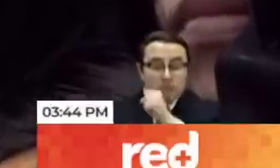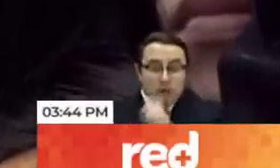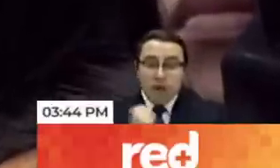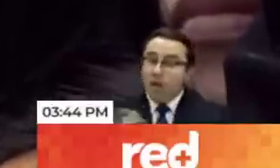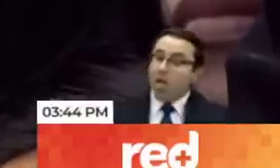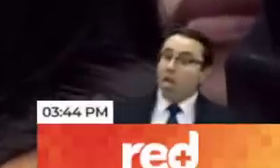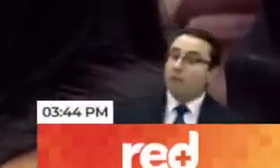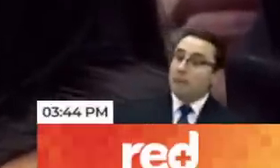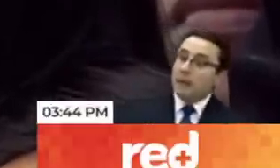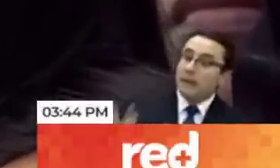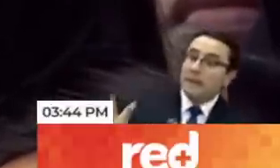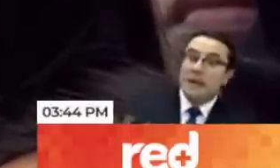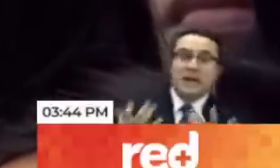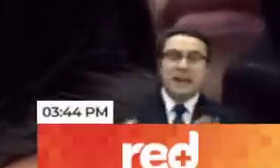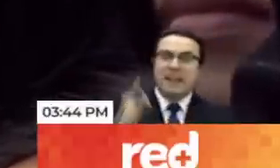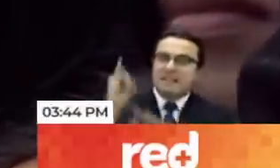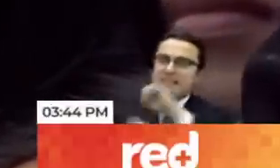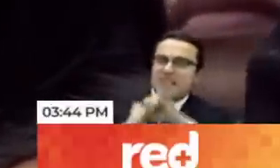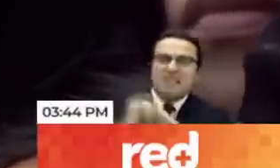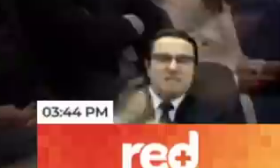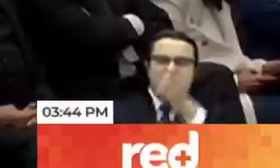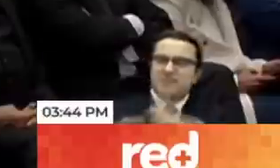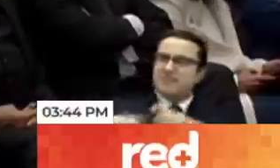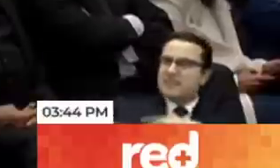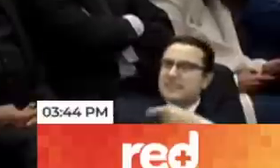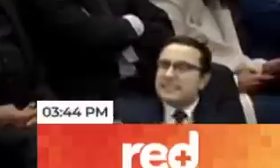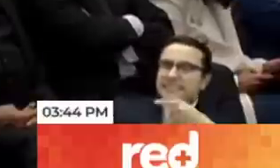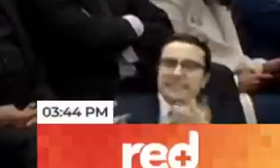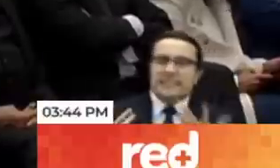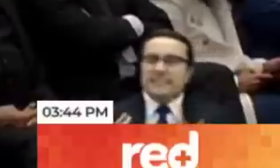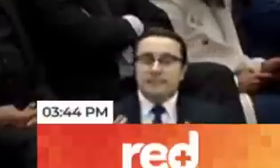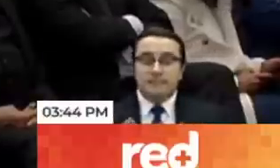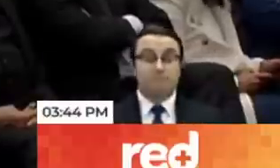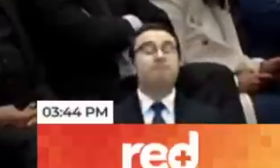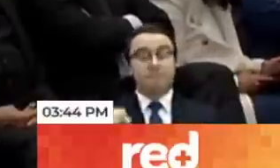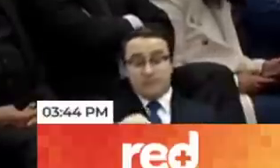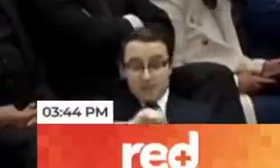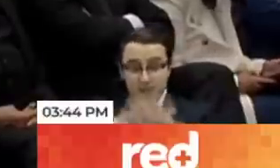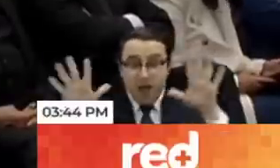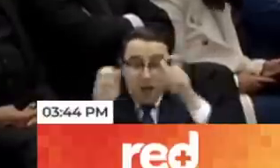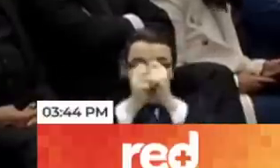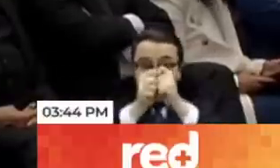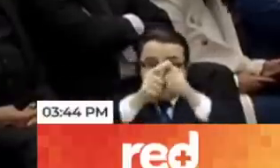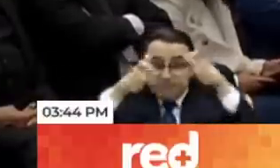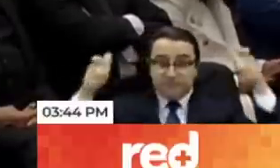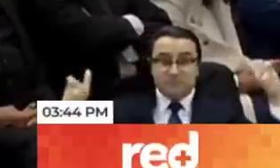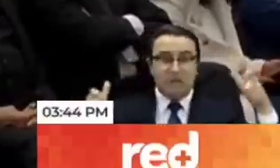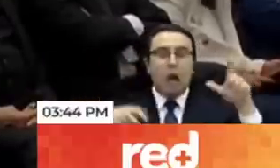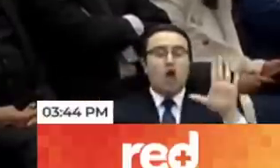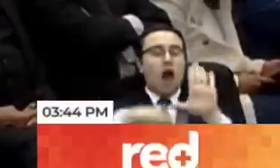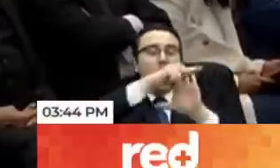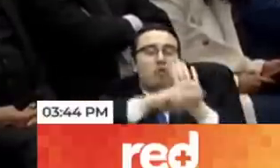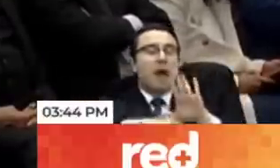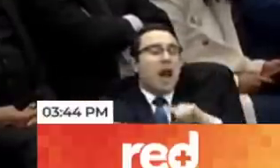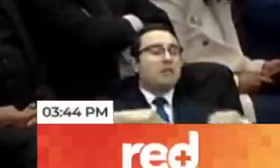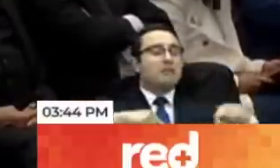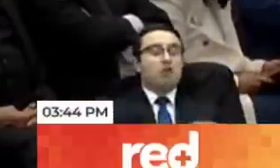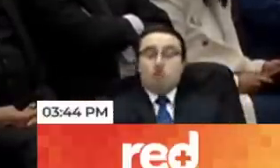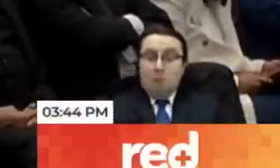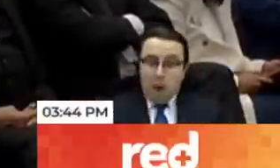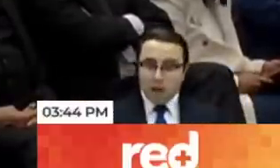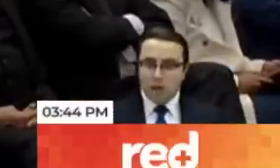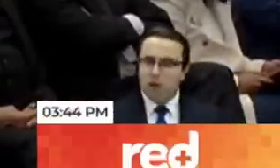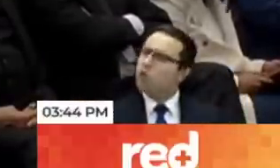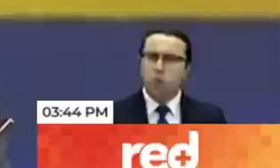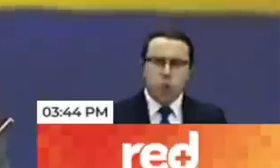competir. Claro que tiene razón Mazzucato. Claro que los Estados no pueden ser solamente reguladores, administradores, sino